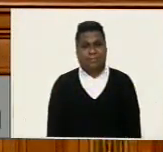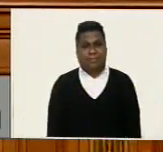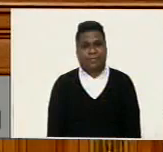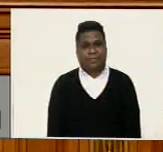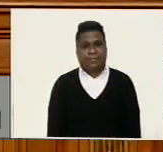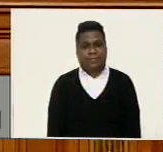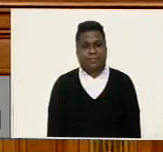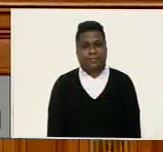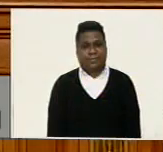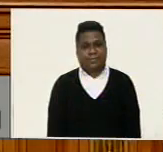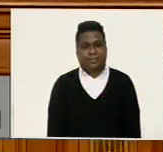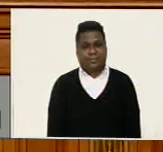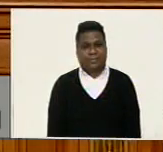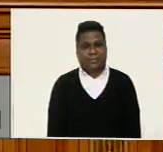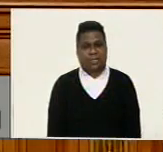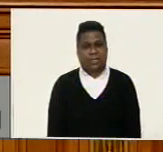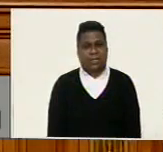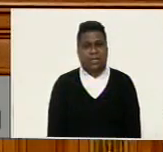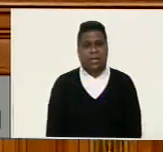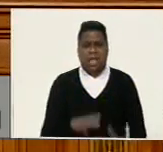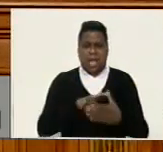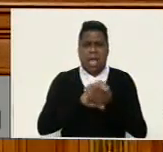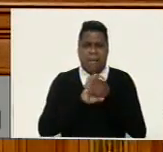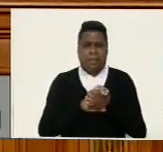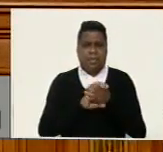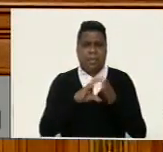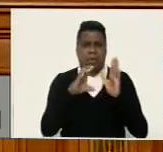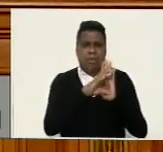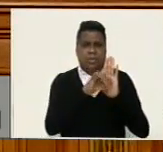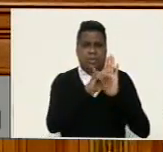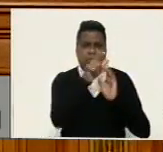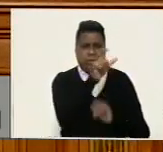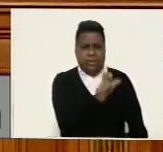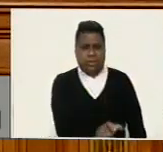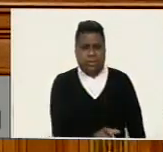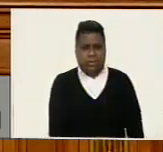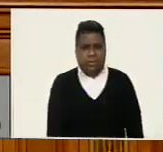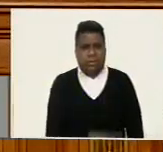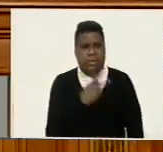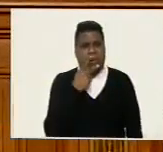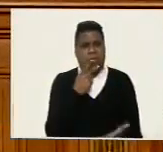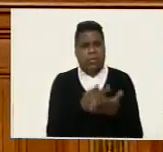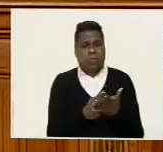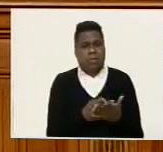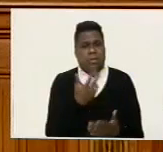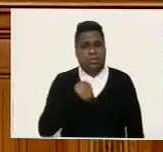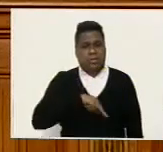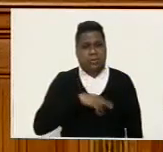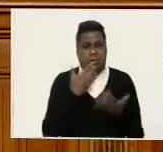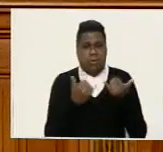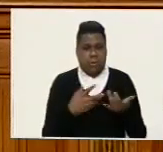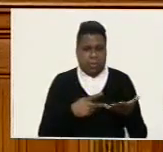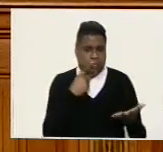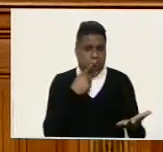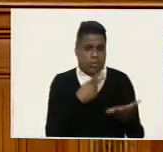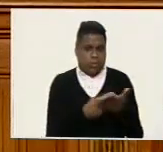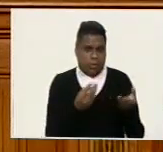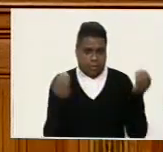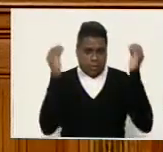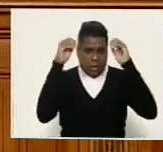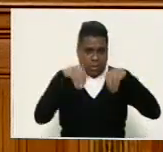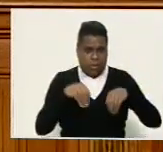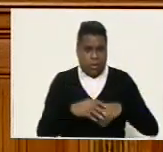Estimados camaradas constituyentes, la propuesta que hemos traído hoy de un acuerdo